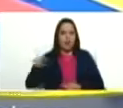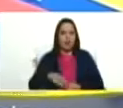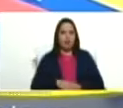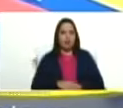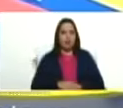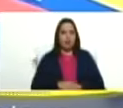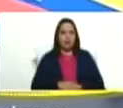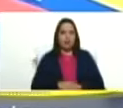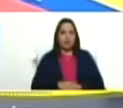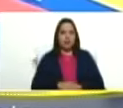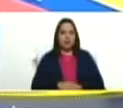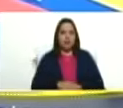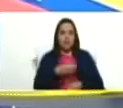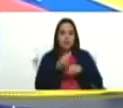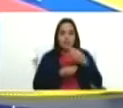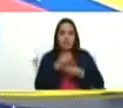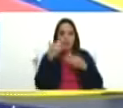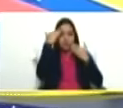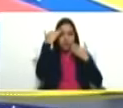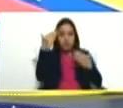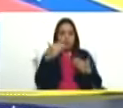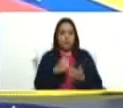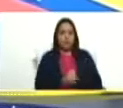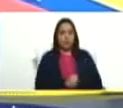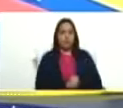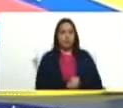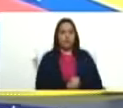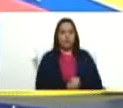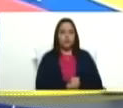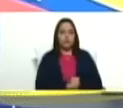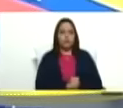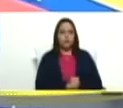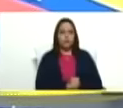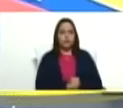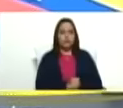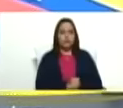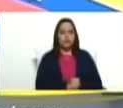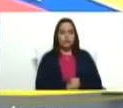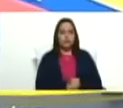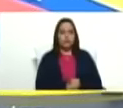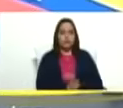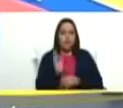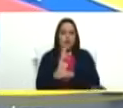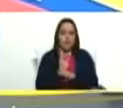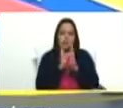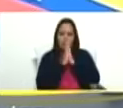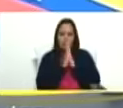dieran su saludo. Milagro, Edimar Conversadito,